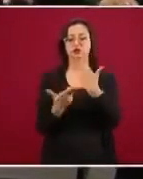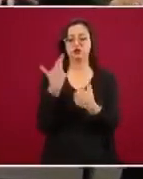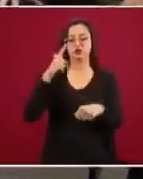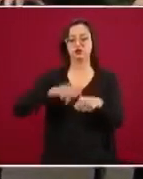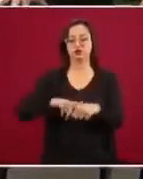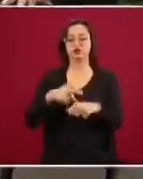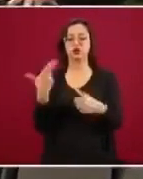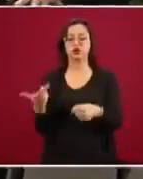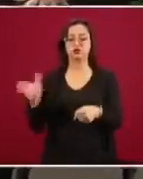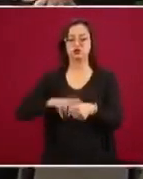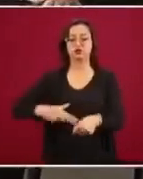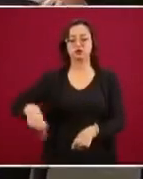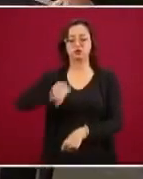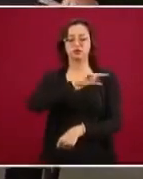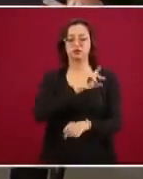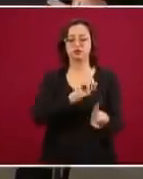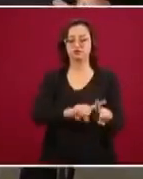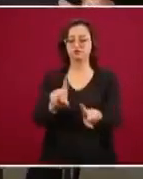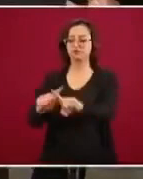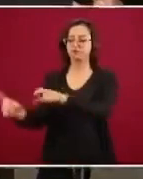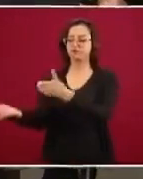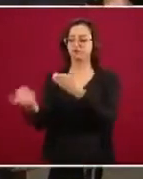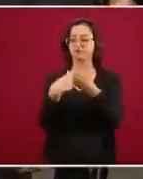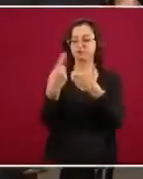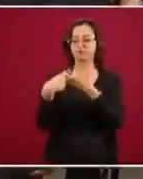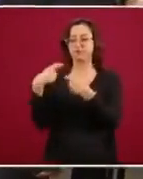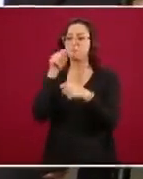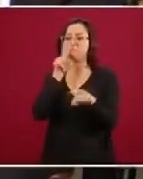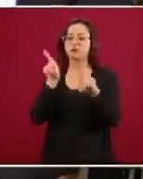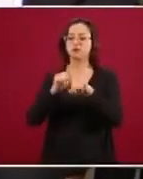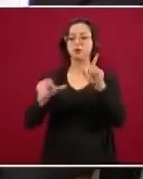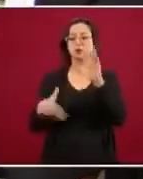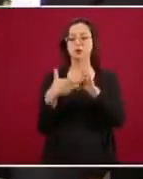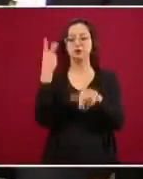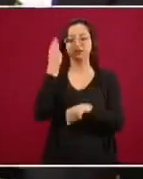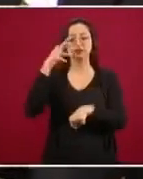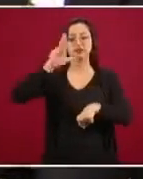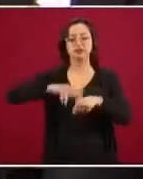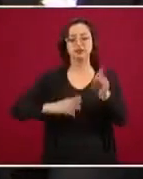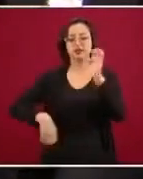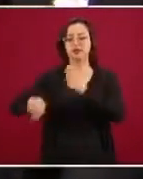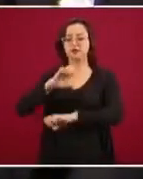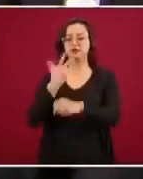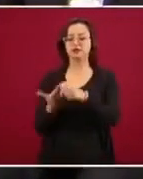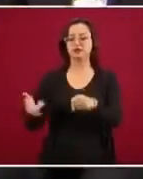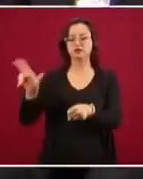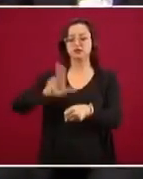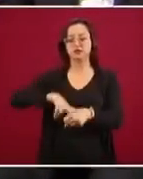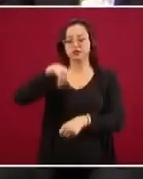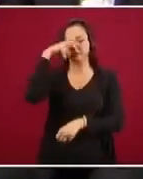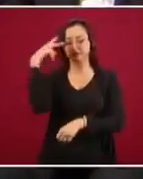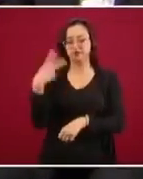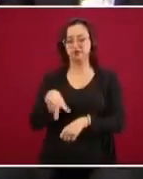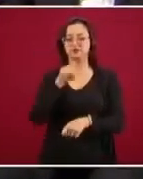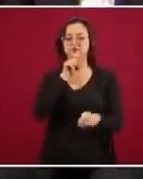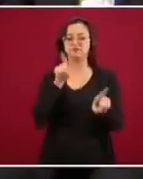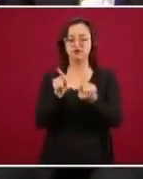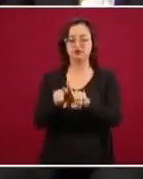hospitales privados a los integrantes de la mesa directiva del consorcio mexicano de hospitales